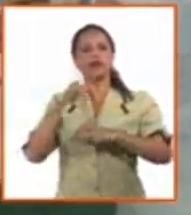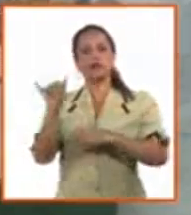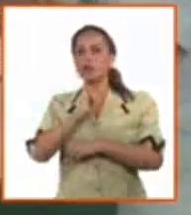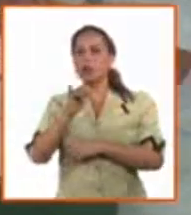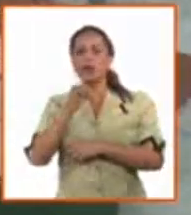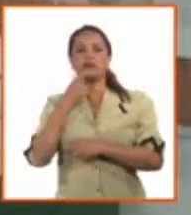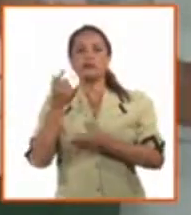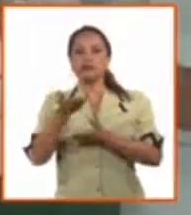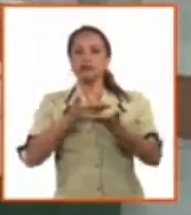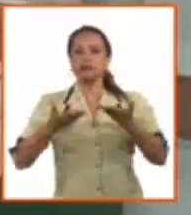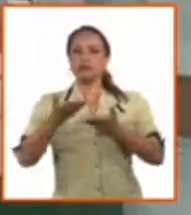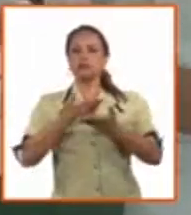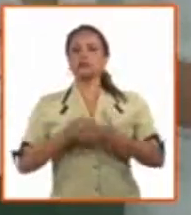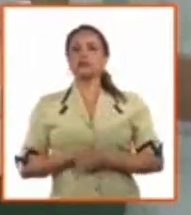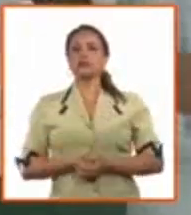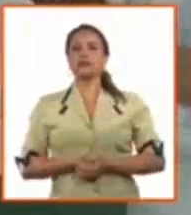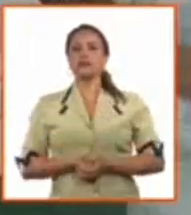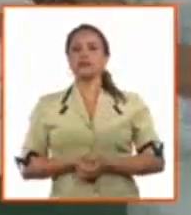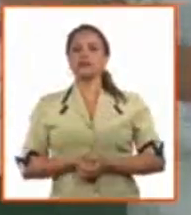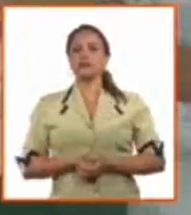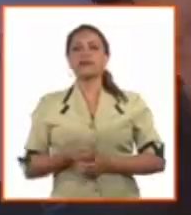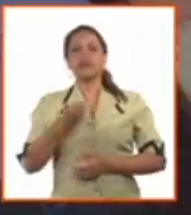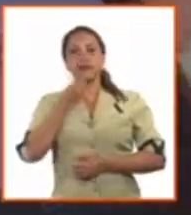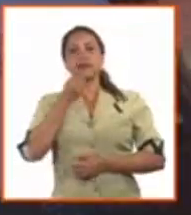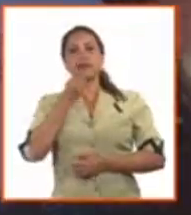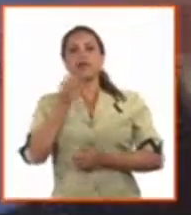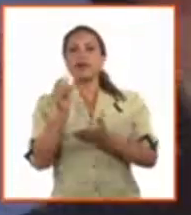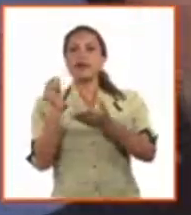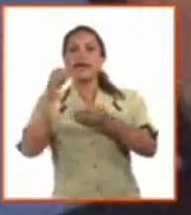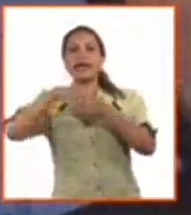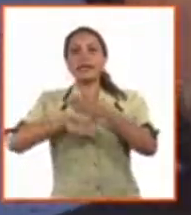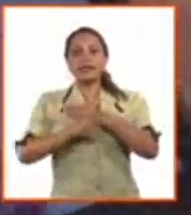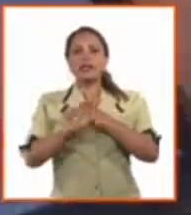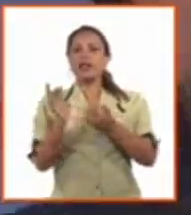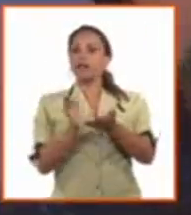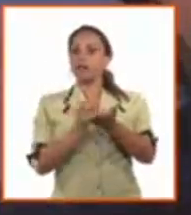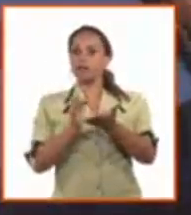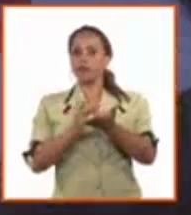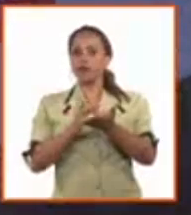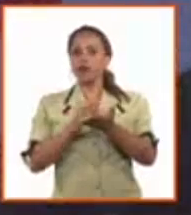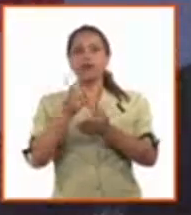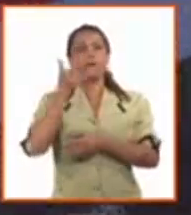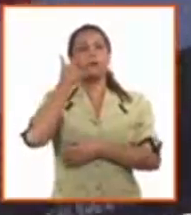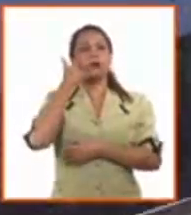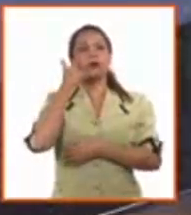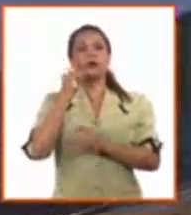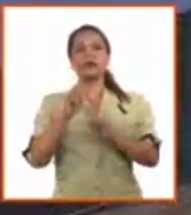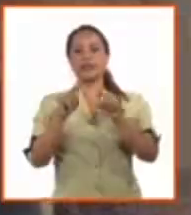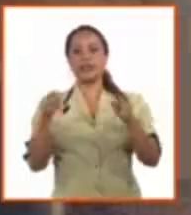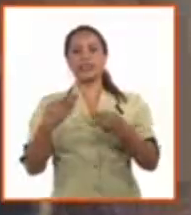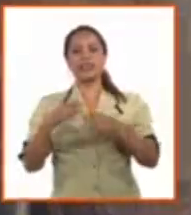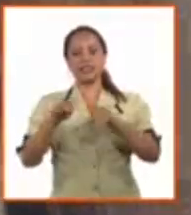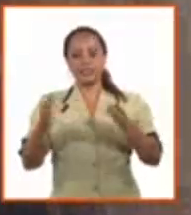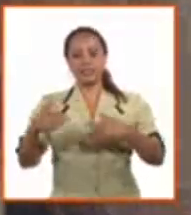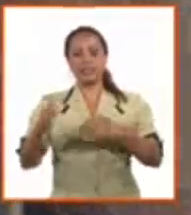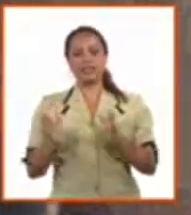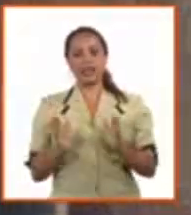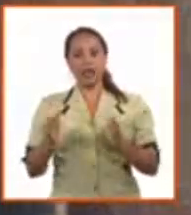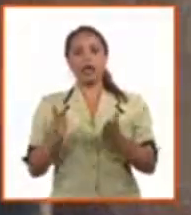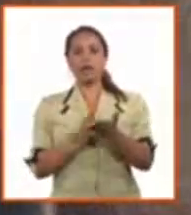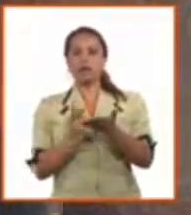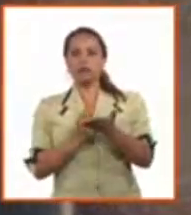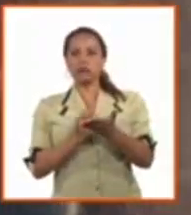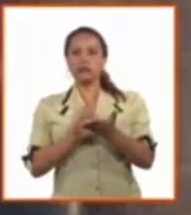automatizado es posible acceder a la plataforma de viajeros desde cualquier dispositivo electrónico como móviles tablets y ordenadores